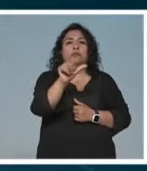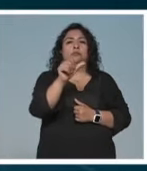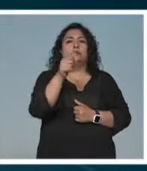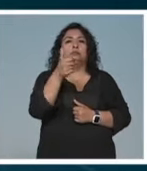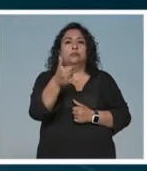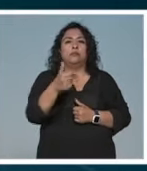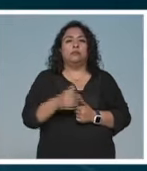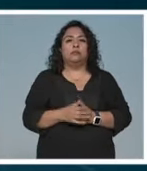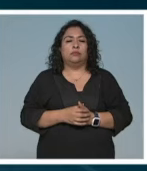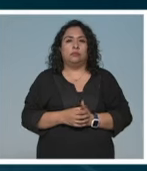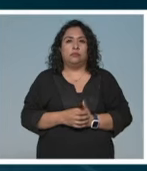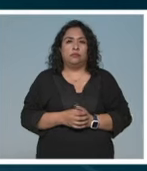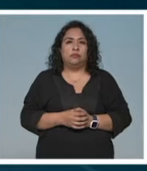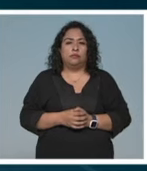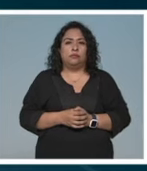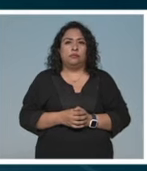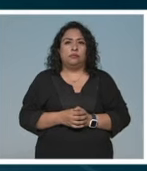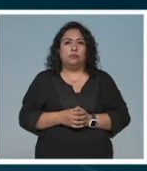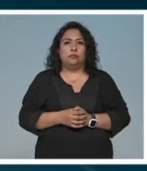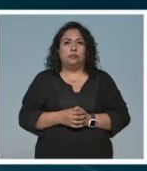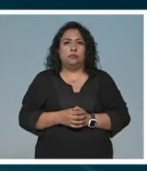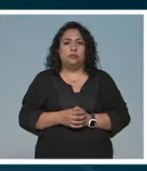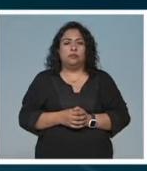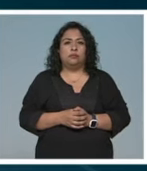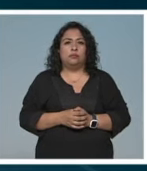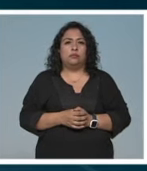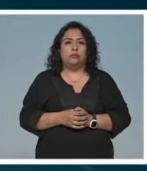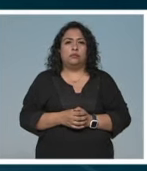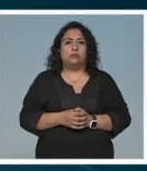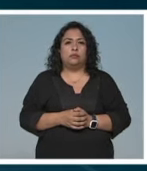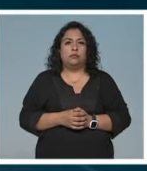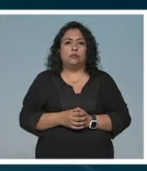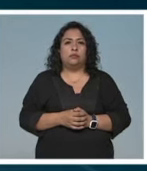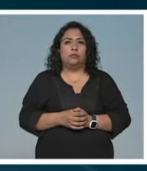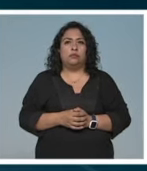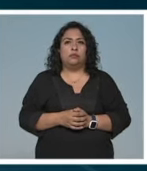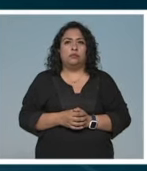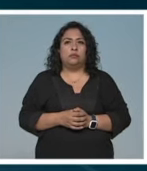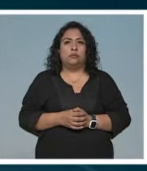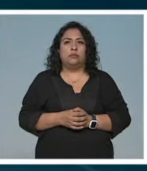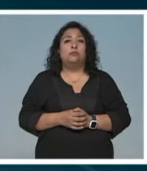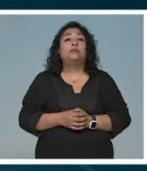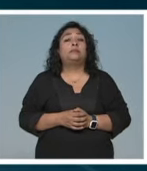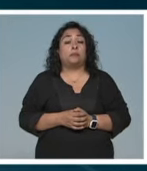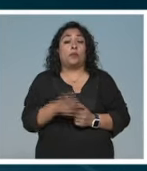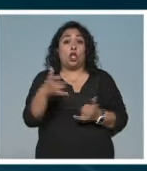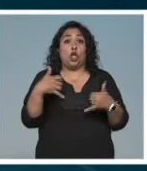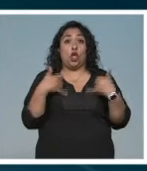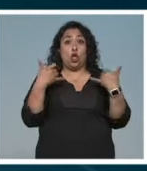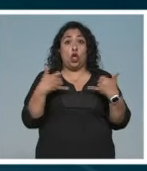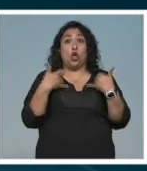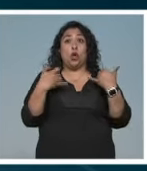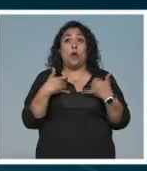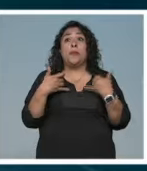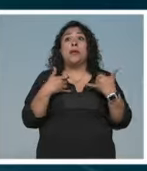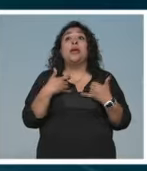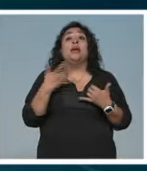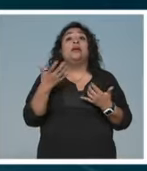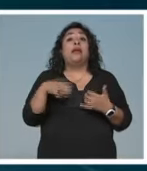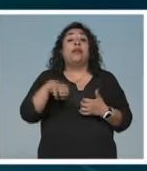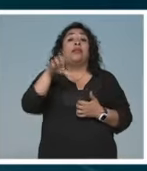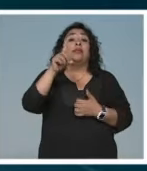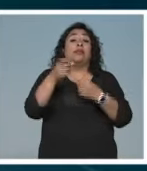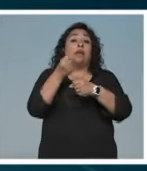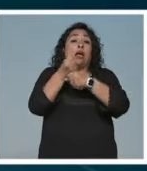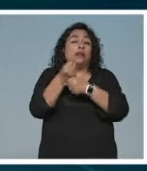Hernández. Sí, pero me gustaría haber perdido el oído y el juicio y que me dijeras que estaba equivocada. Un joven llega a la treintena y no puede